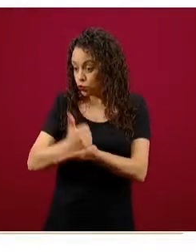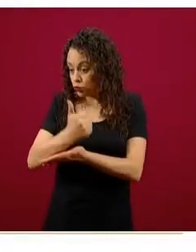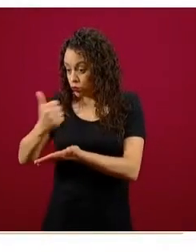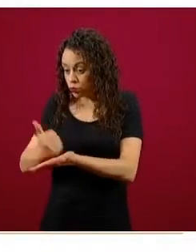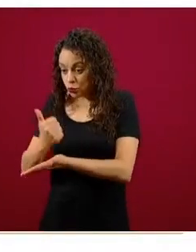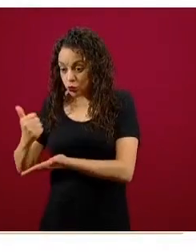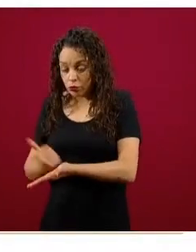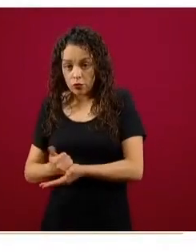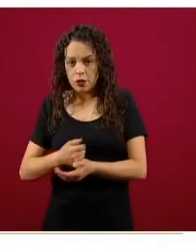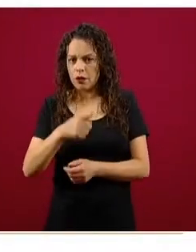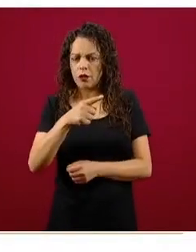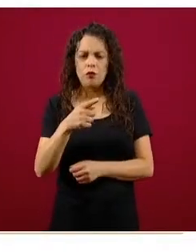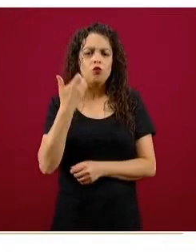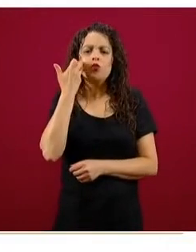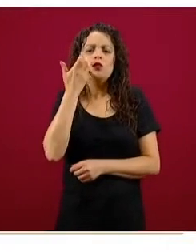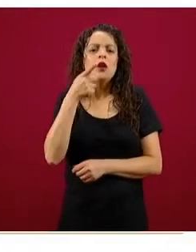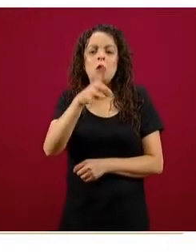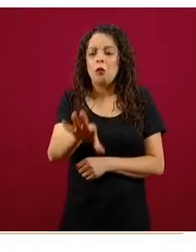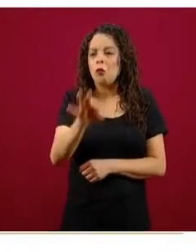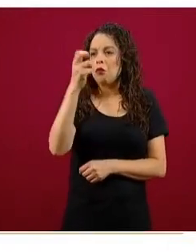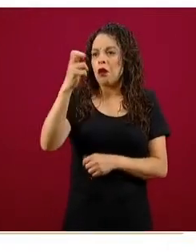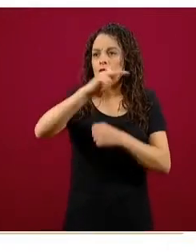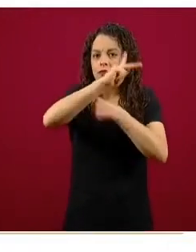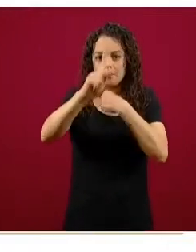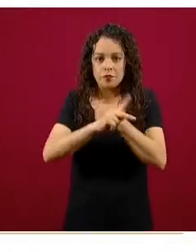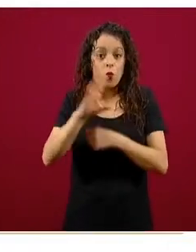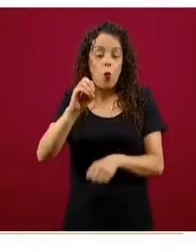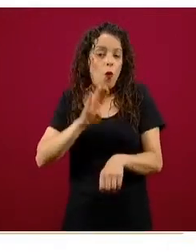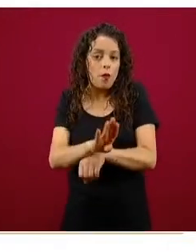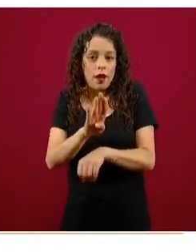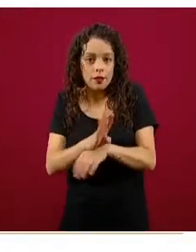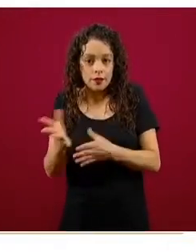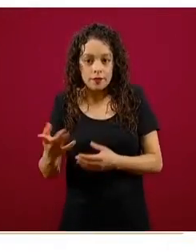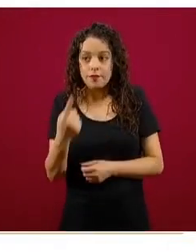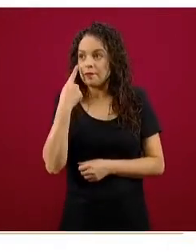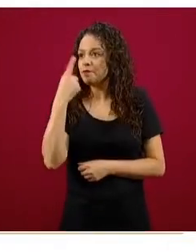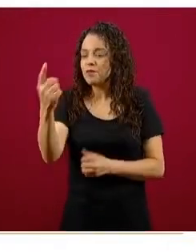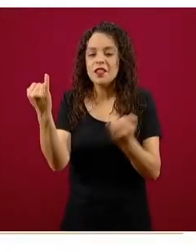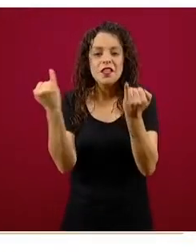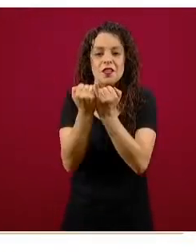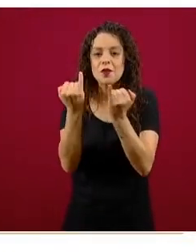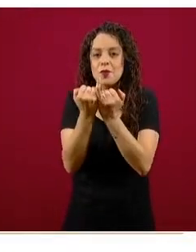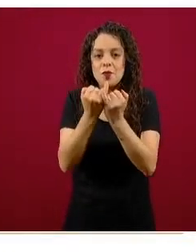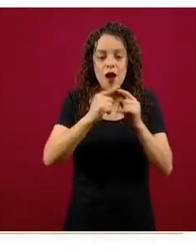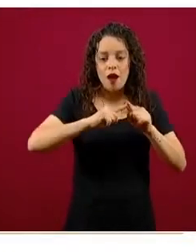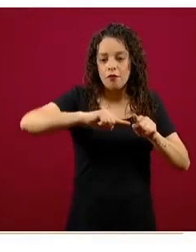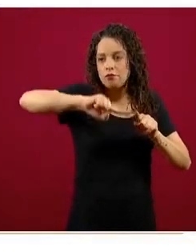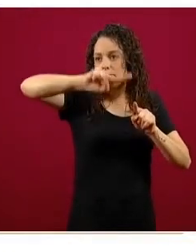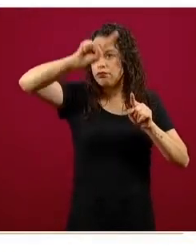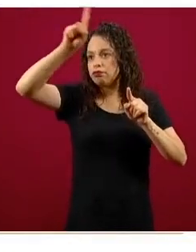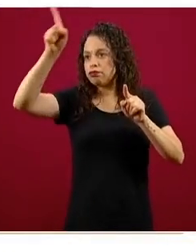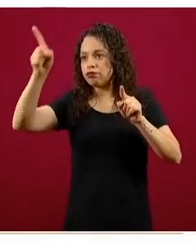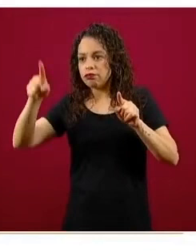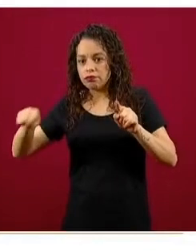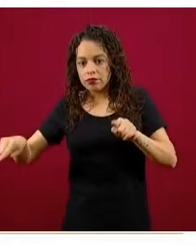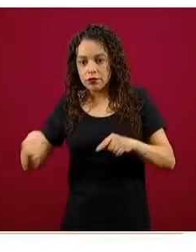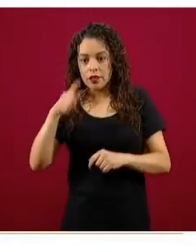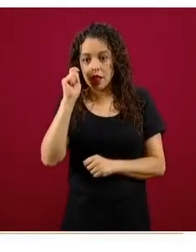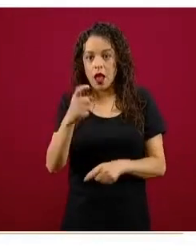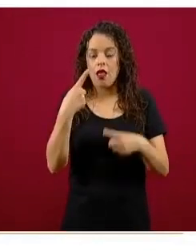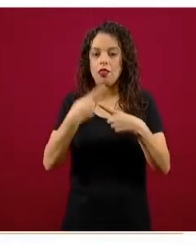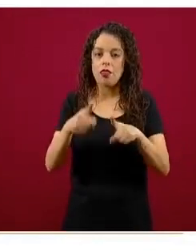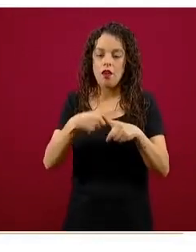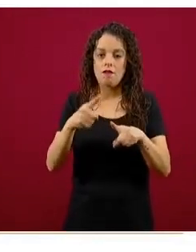estos países geográficamente extensos o en Brasil, la van a ver igual. Una curva formada por